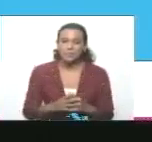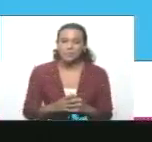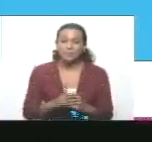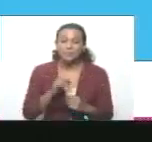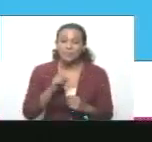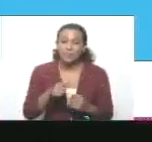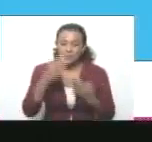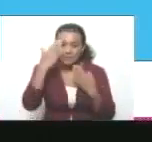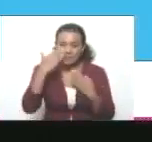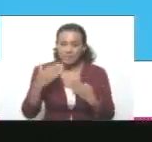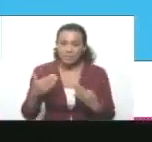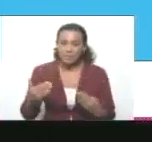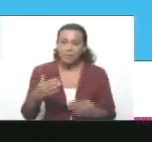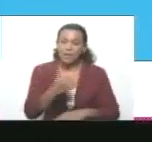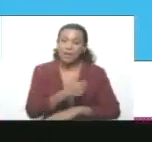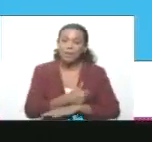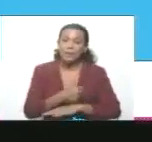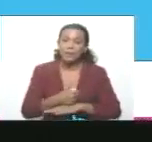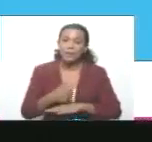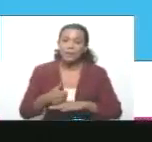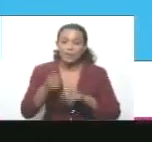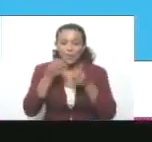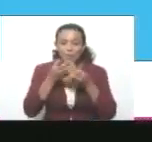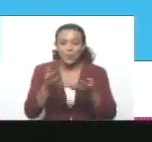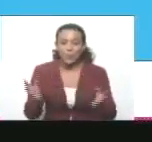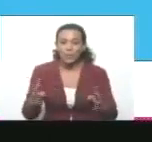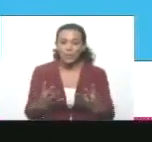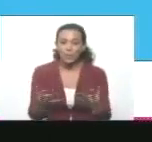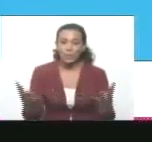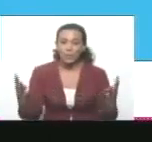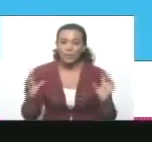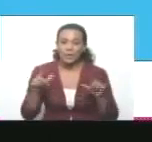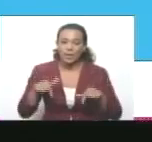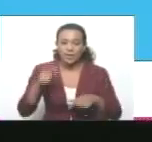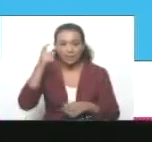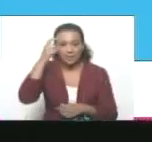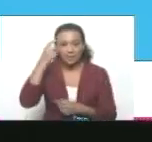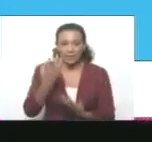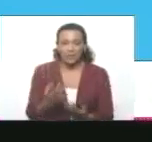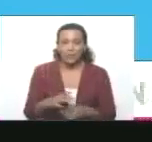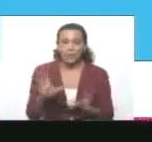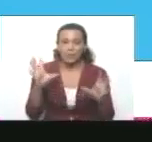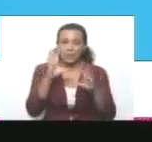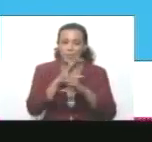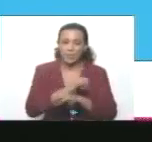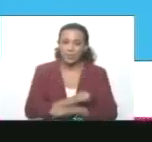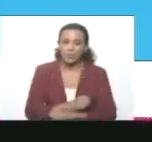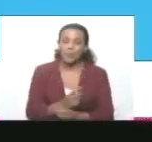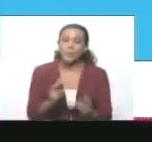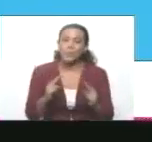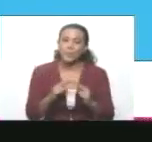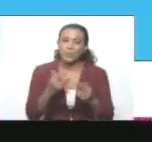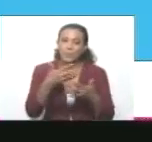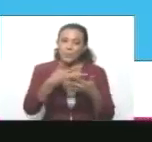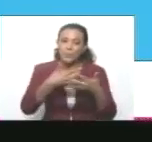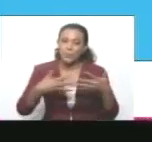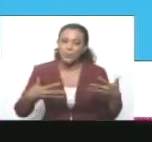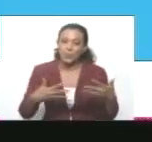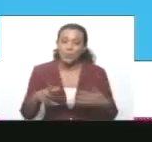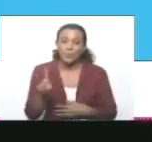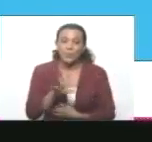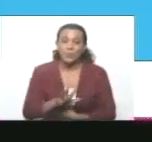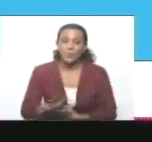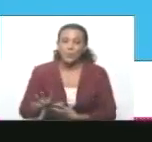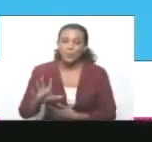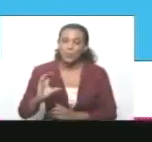También saludamos a todas las autoridades y al público protagonista que nos acompaña esta noche. Vamos a conocer más de nuestro país, por